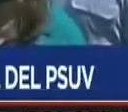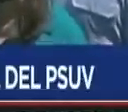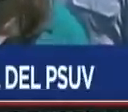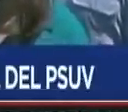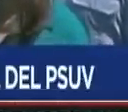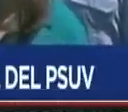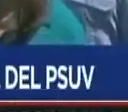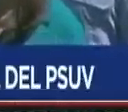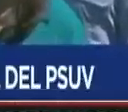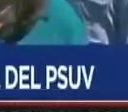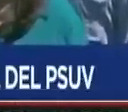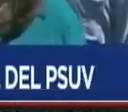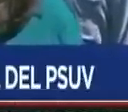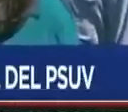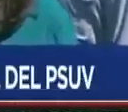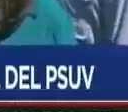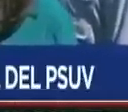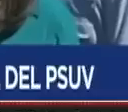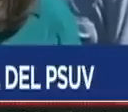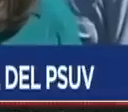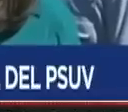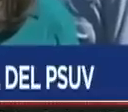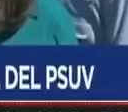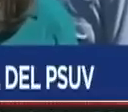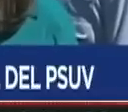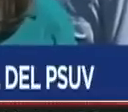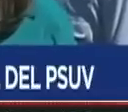Padre amigo Hugo Chávez,